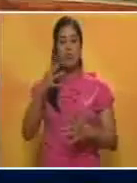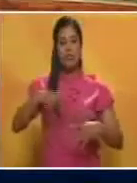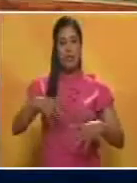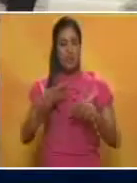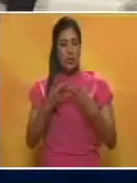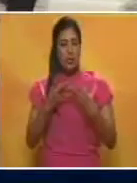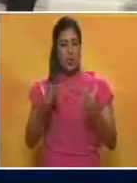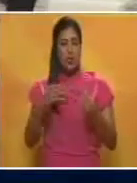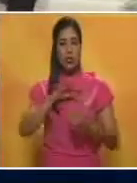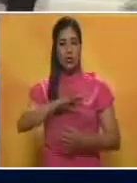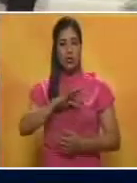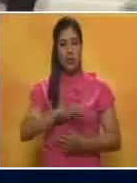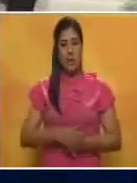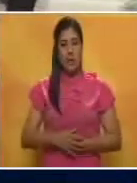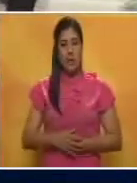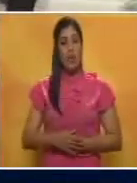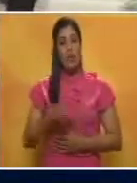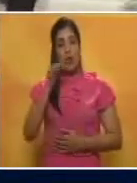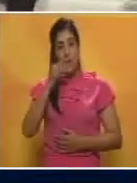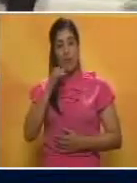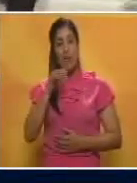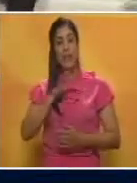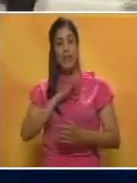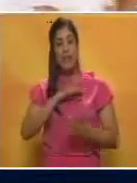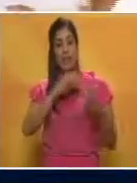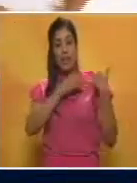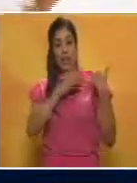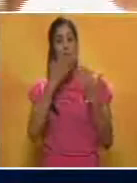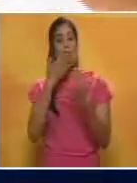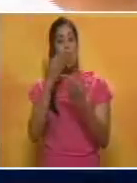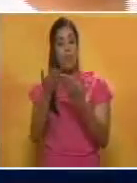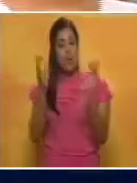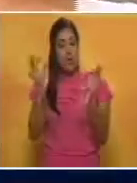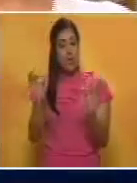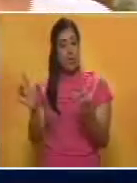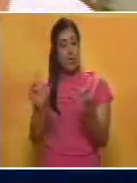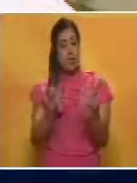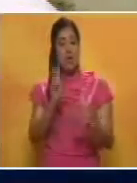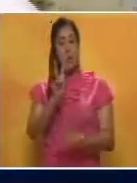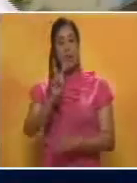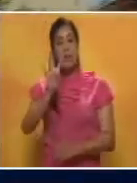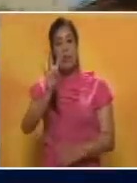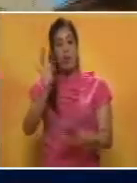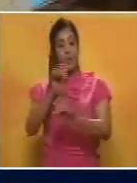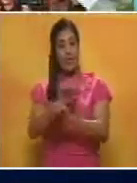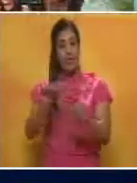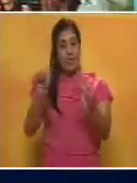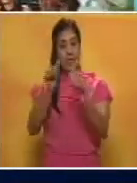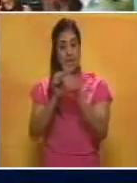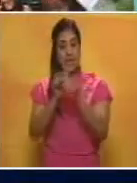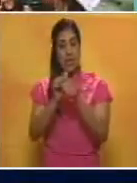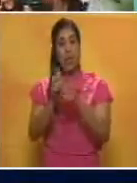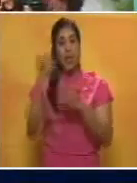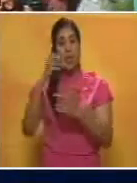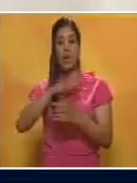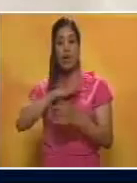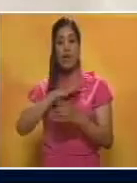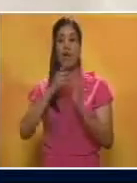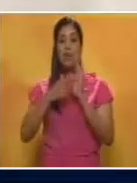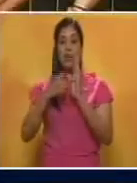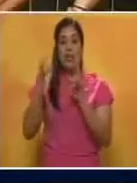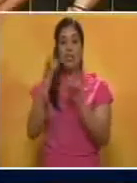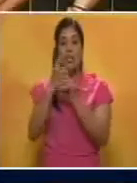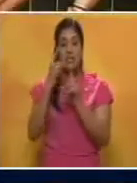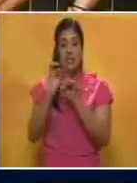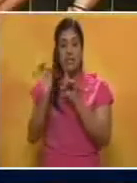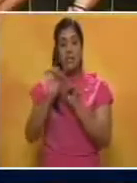y sensibilidad social. El zar de la belleza tuvo la tarea de presentar oficialmente las 24 finalistas y el panel desarmó la